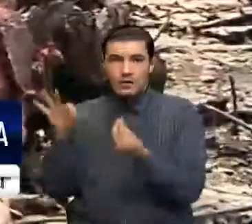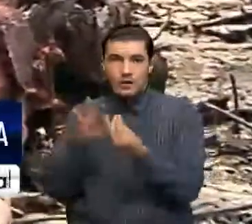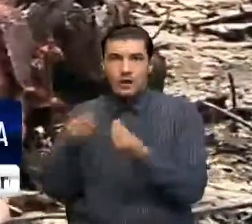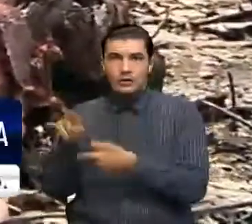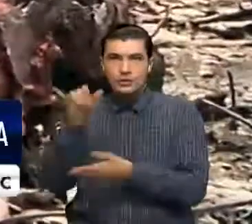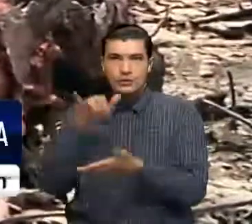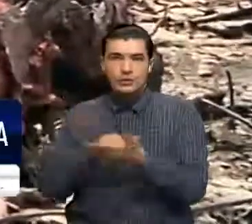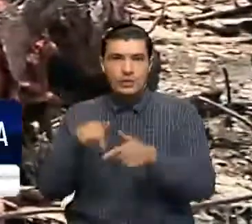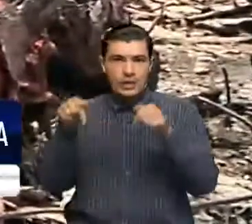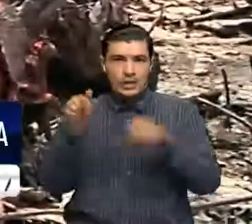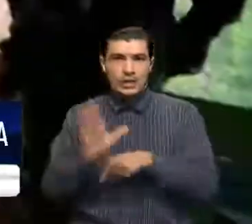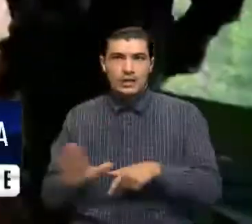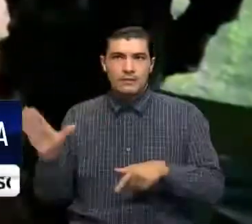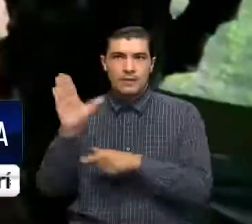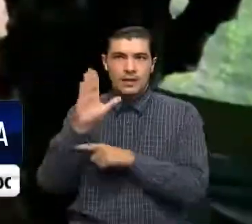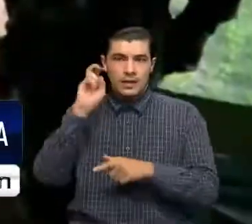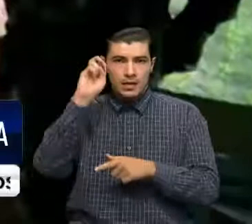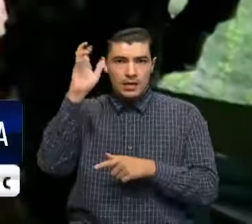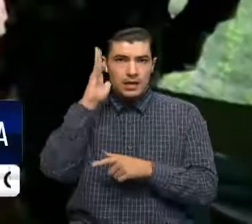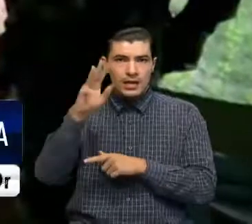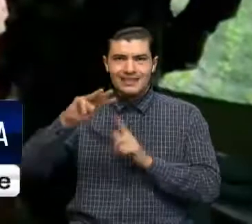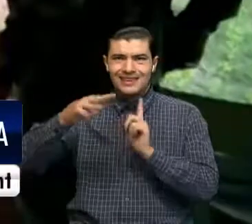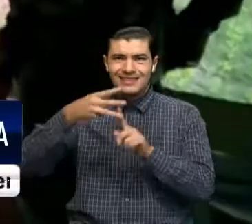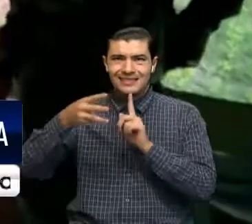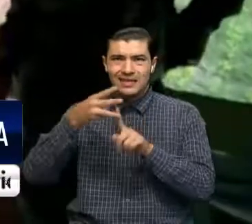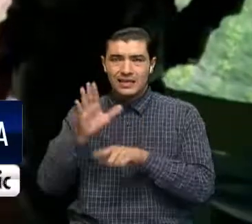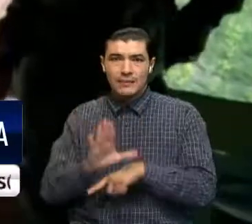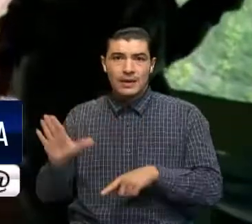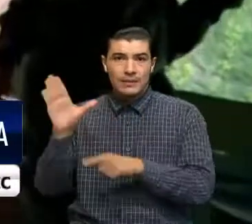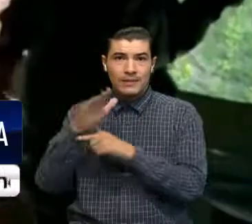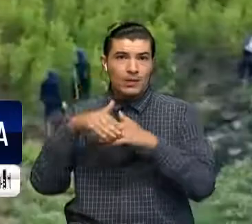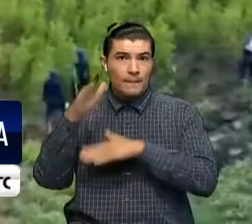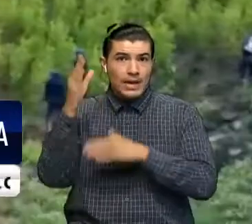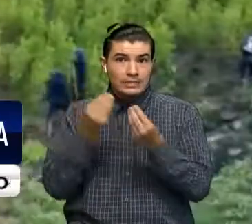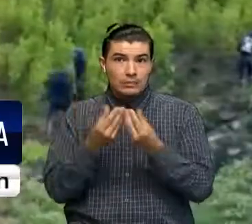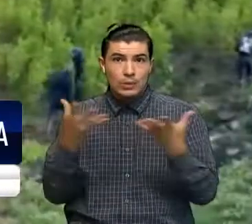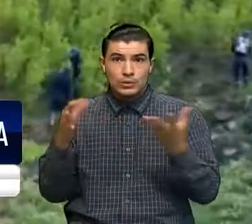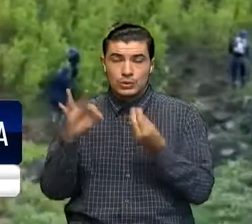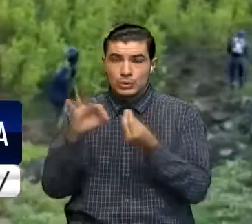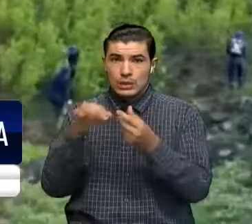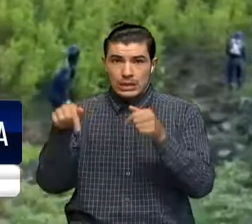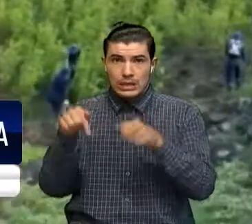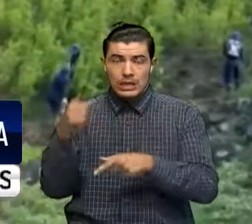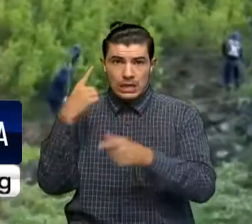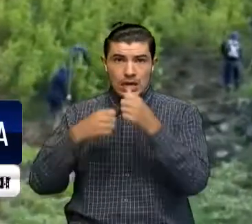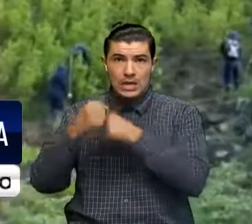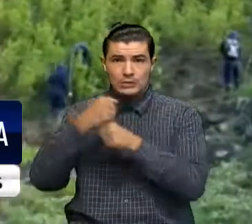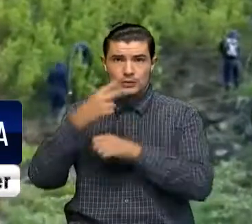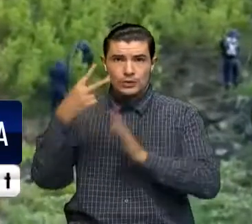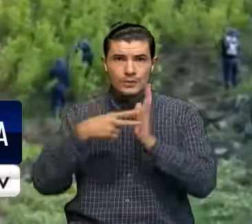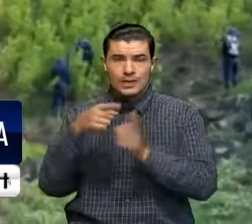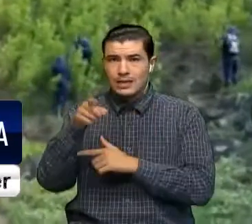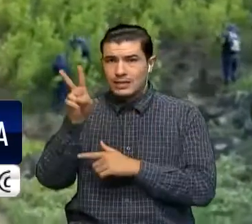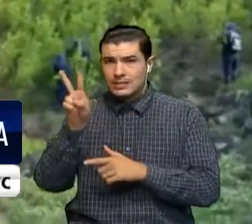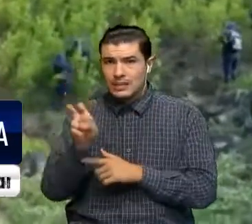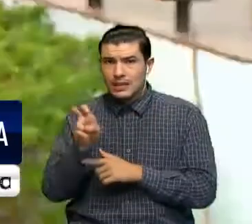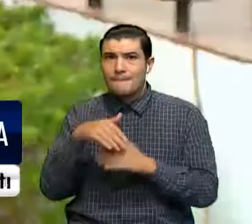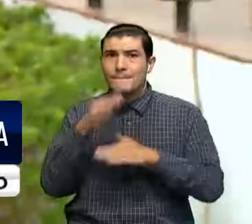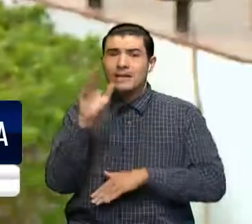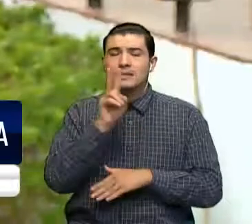santander es el tercer departamento con mayor registro de cultivos de coca durante el 2017 y con más de 28 mil